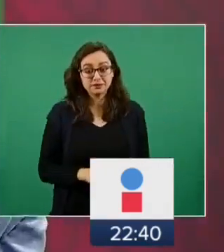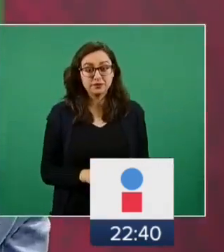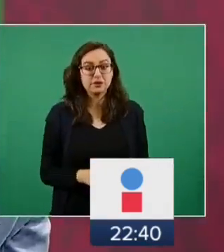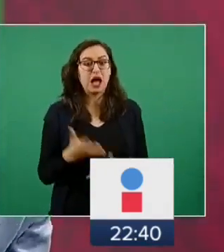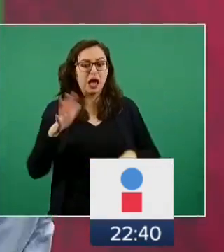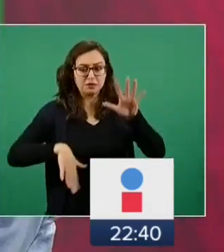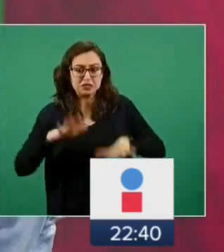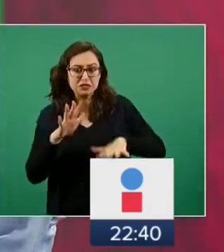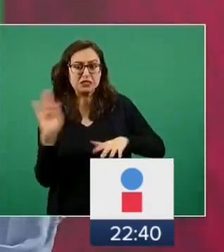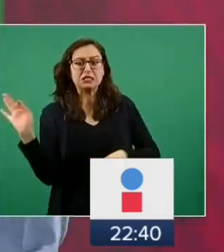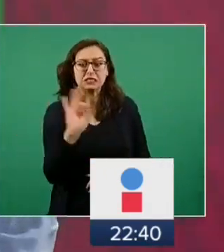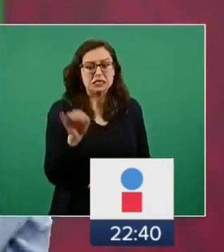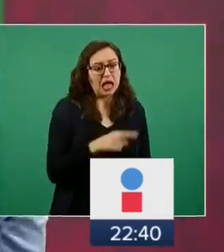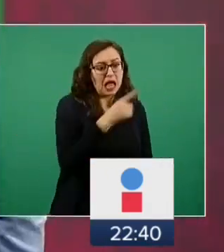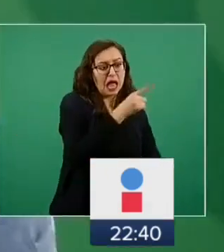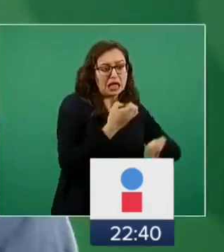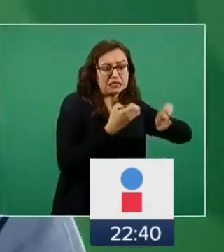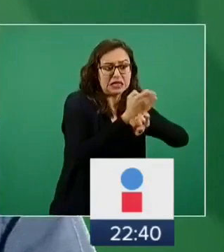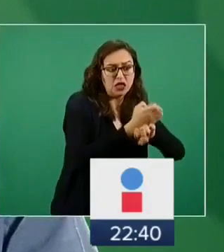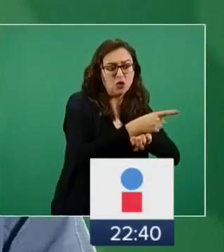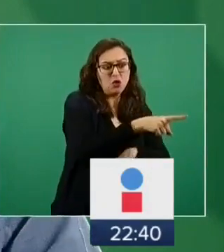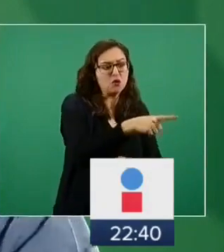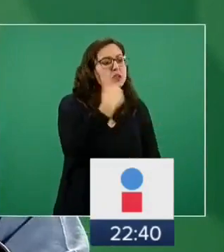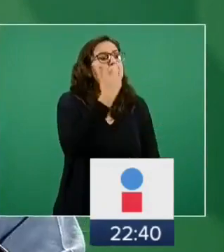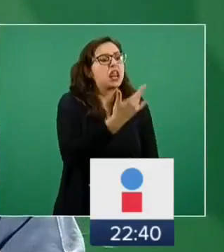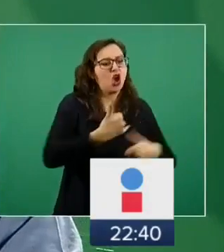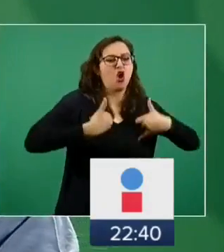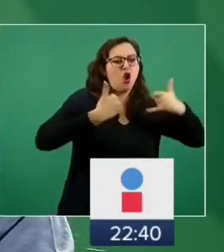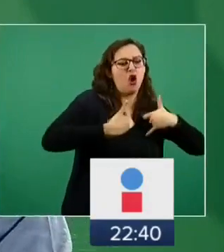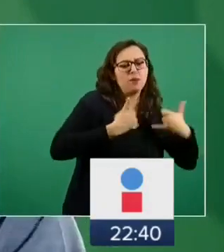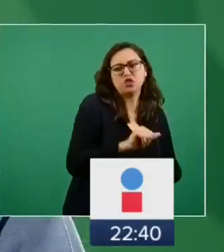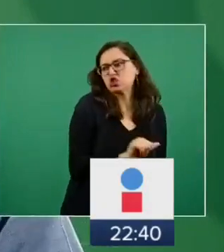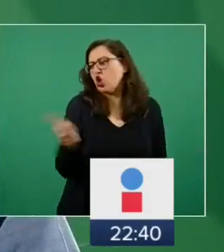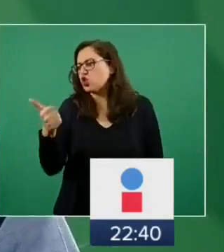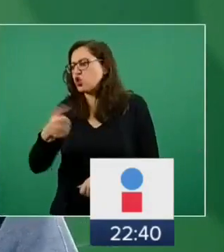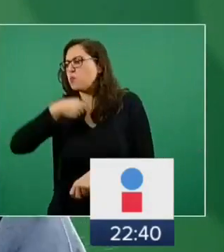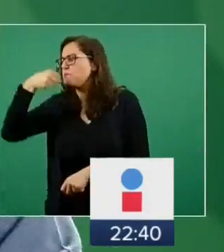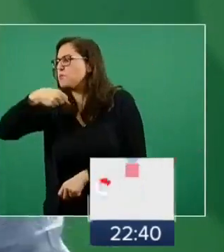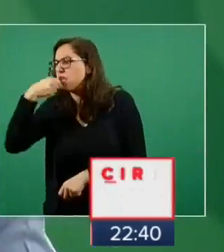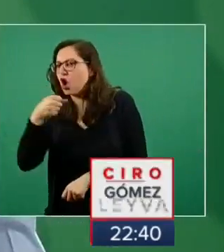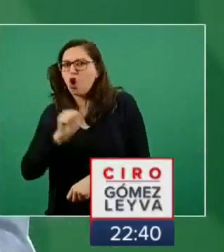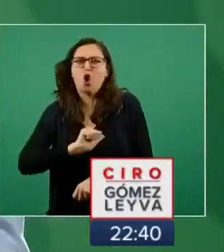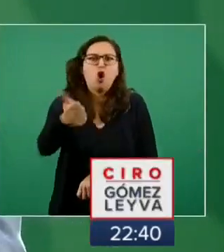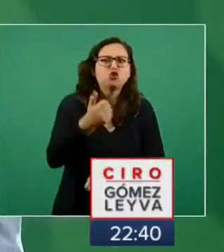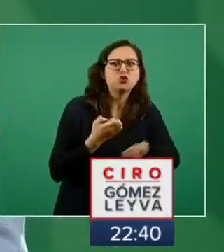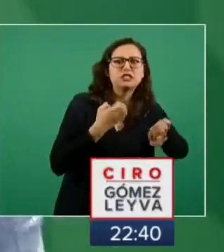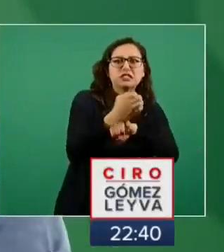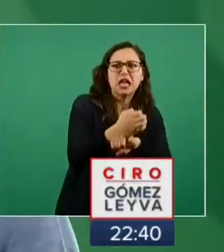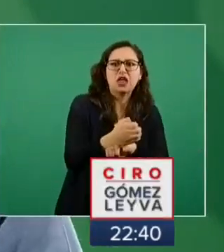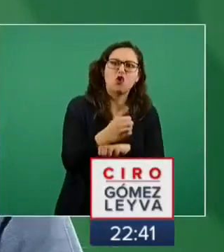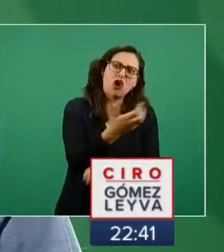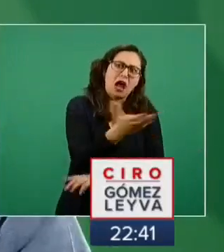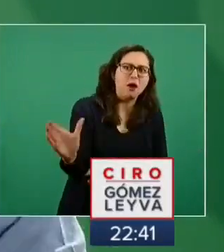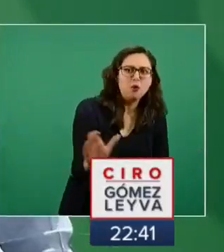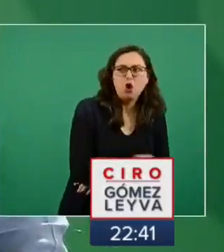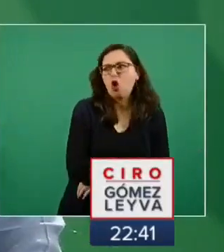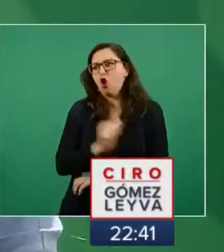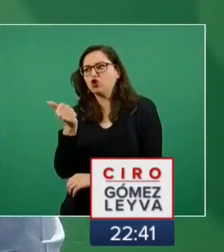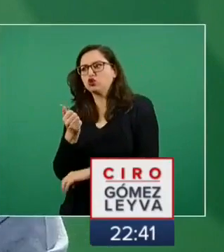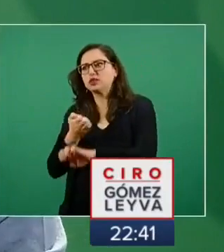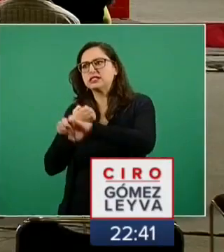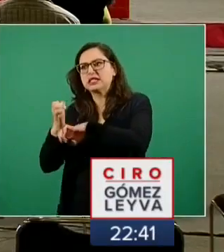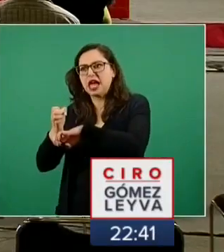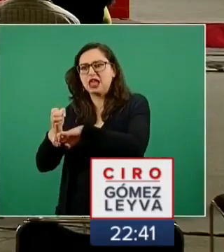federativa que quisiera vacunar a jóvenes y otra quisiera vacunar a adultos mayores, y una quisiera vacunar en zonas rurales, y otra